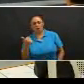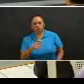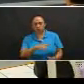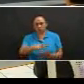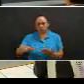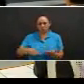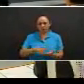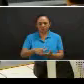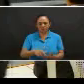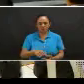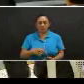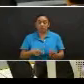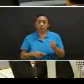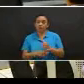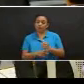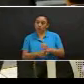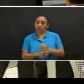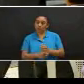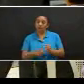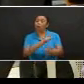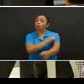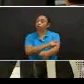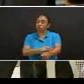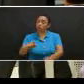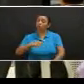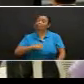Y el problema en su alma continúa.